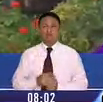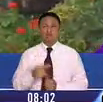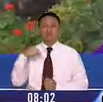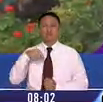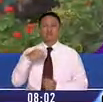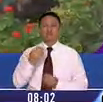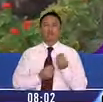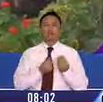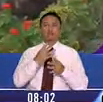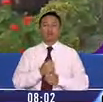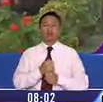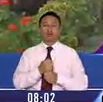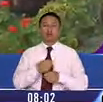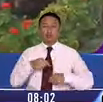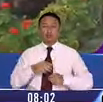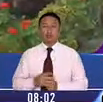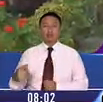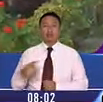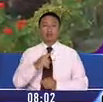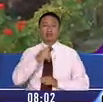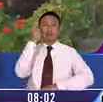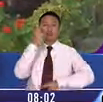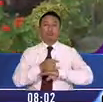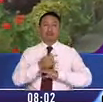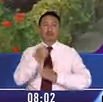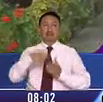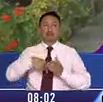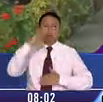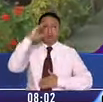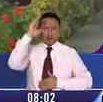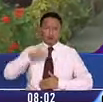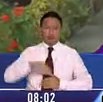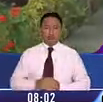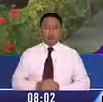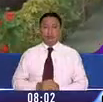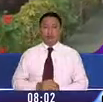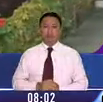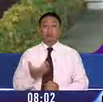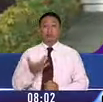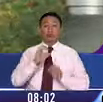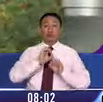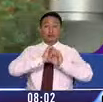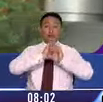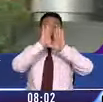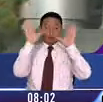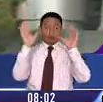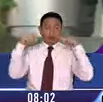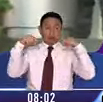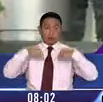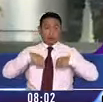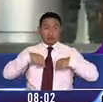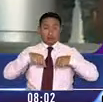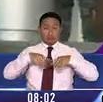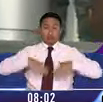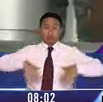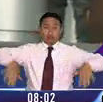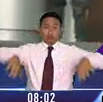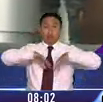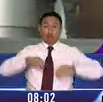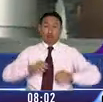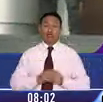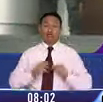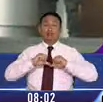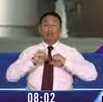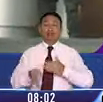de seguridad, cuáles son las disposiciones de la Policía Nacional, que desde muy temprano se encuentra en este Palacio